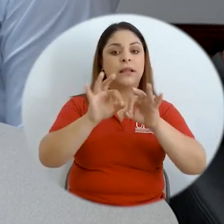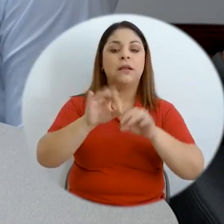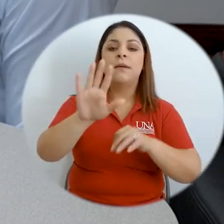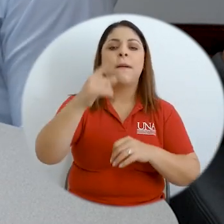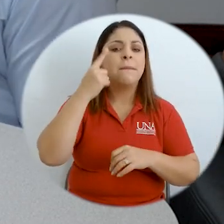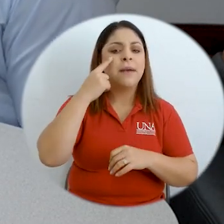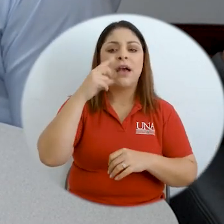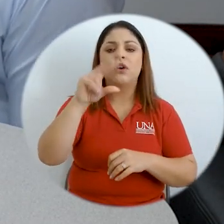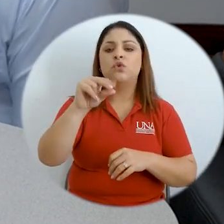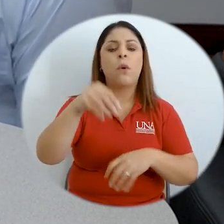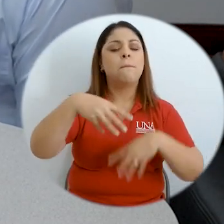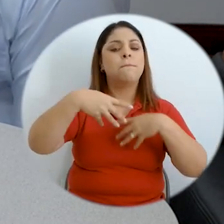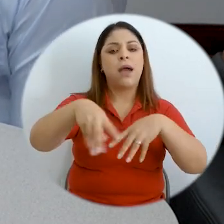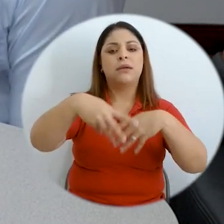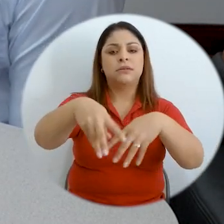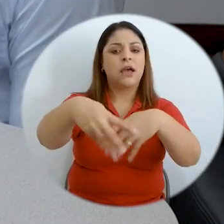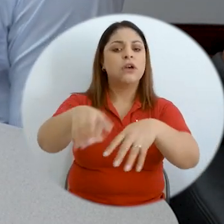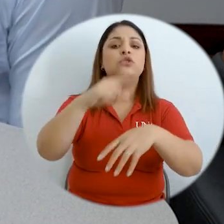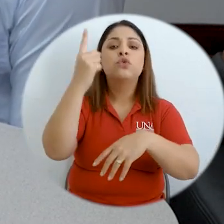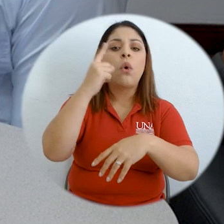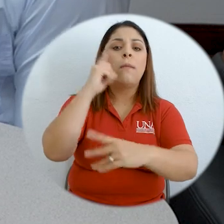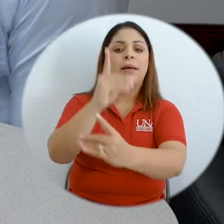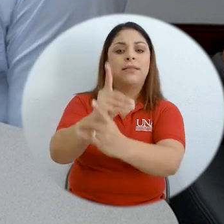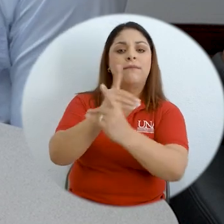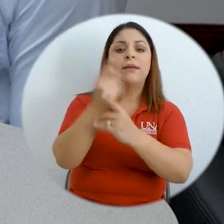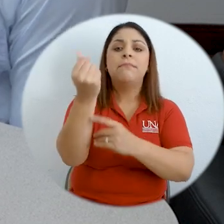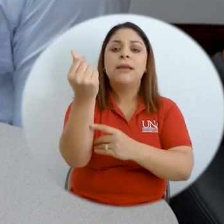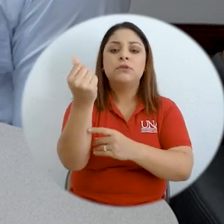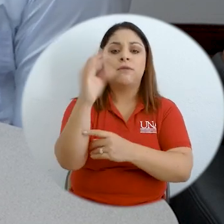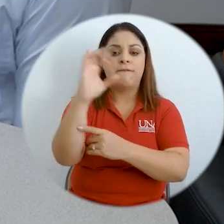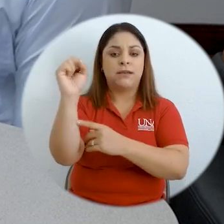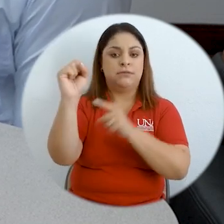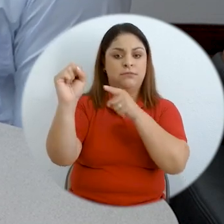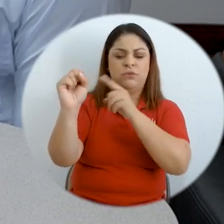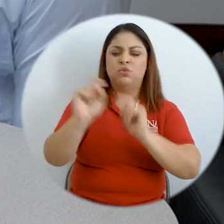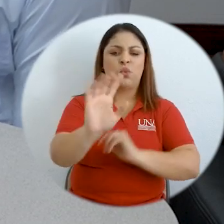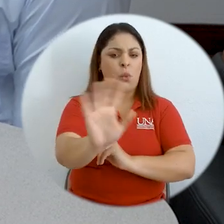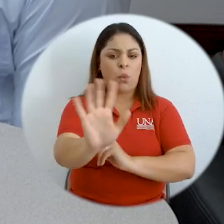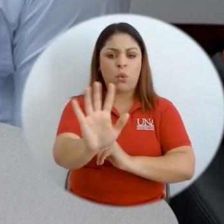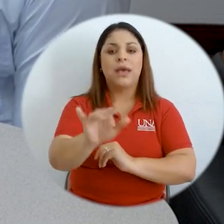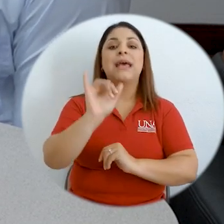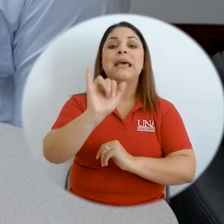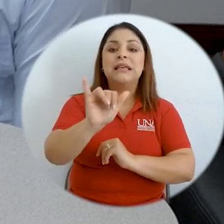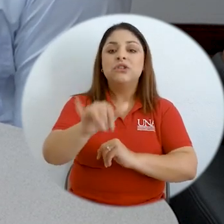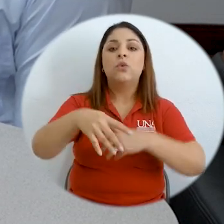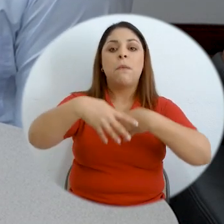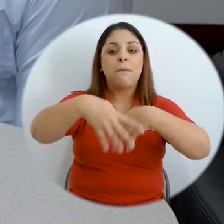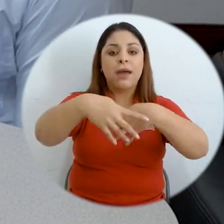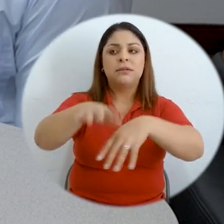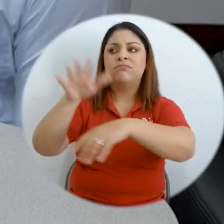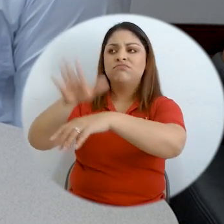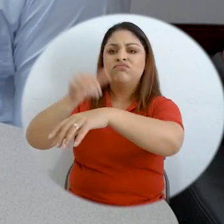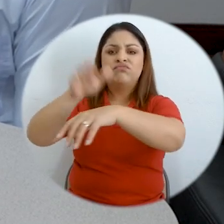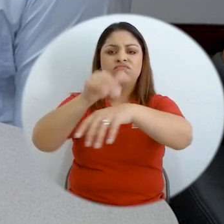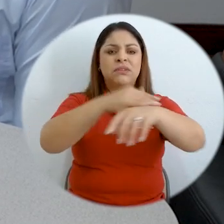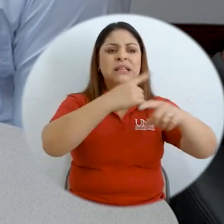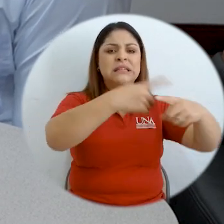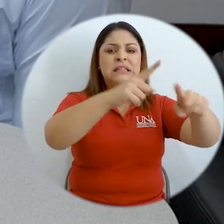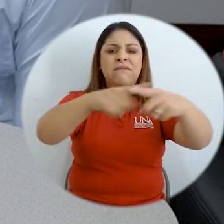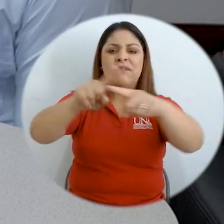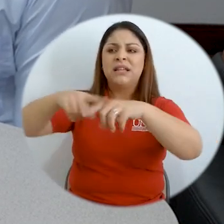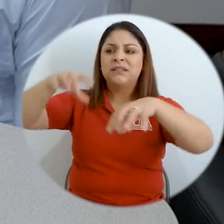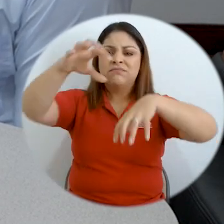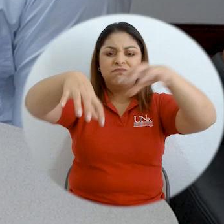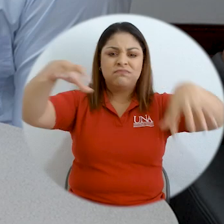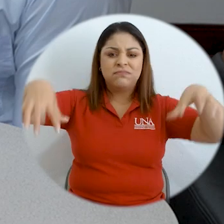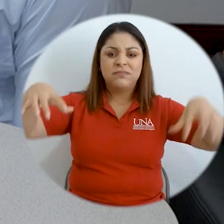marcha para defender el FES de manera exclusiva. Esta es una marcha convocada por diferentes sectores,